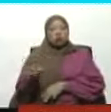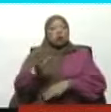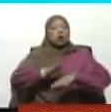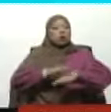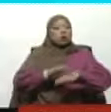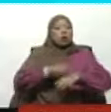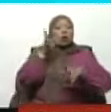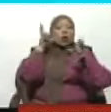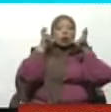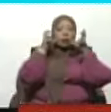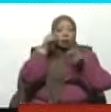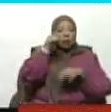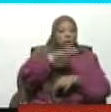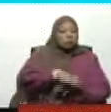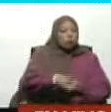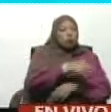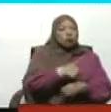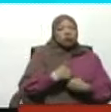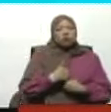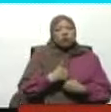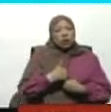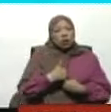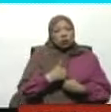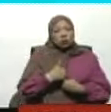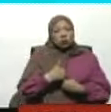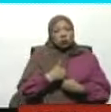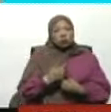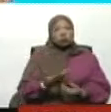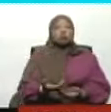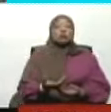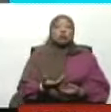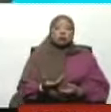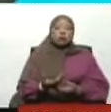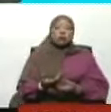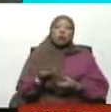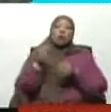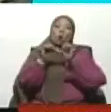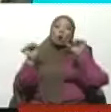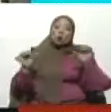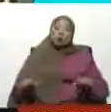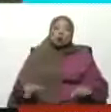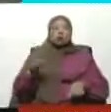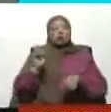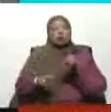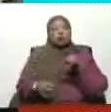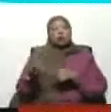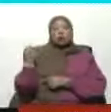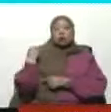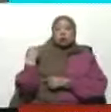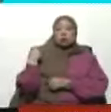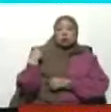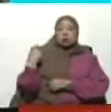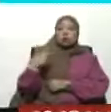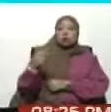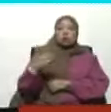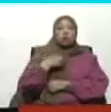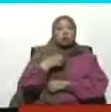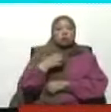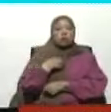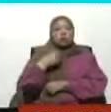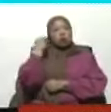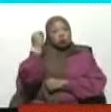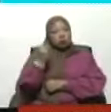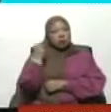pueblo. Y por eso inmediatamente creé un sistema que mucha gente me decía, no lo